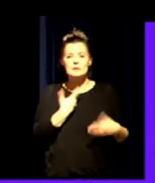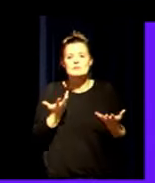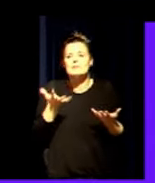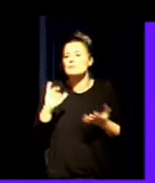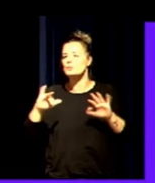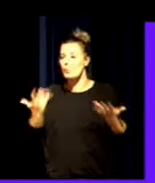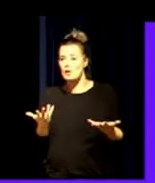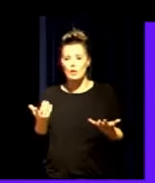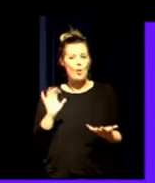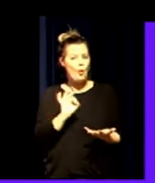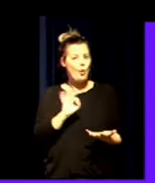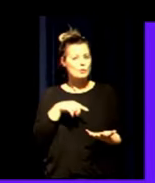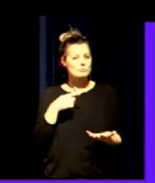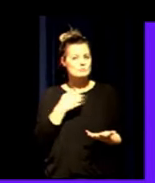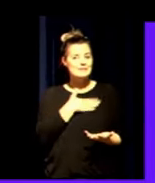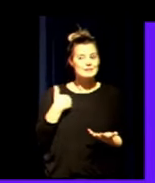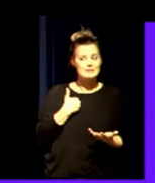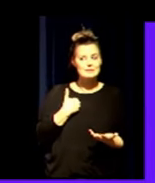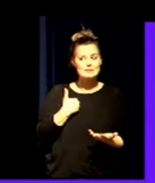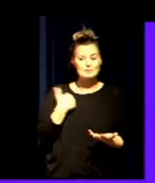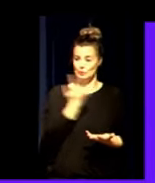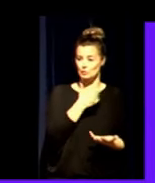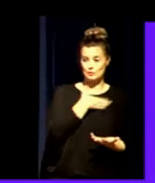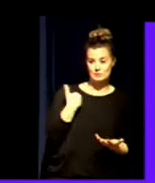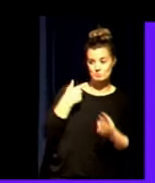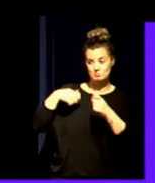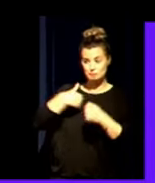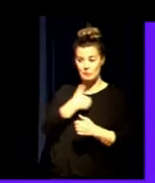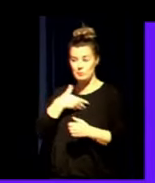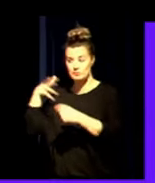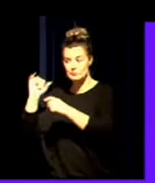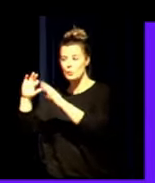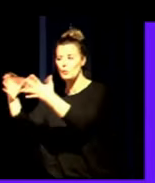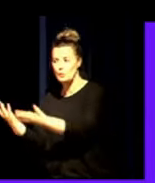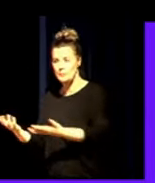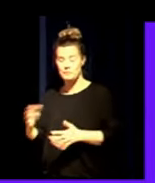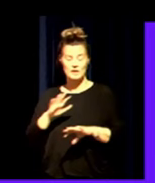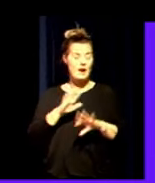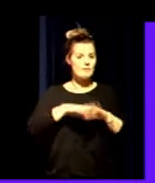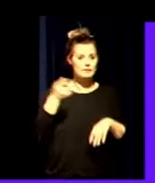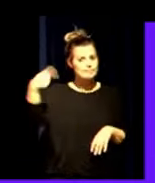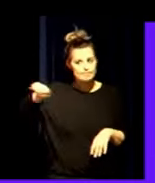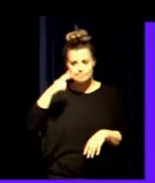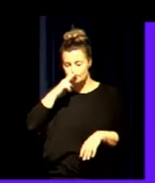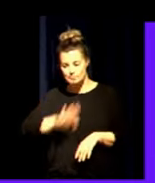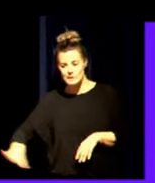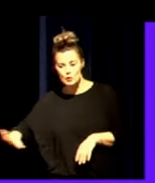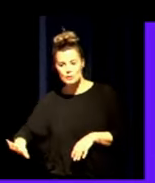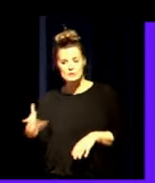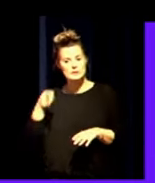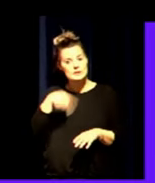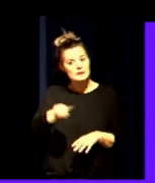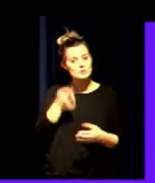tenga? Porque, daros cuenta, son menores y por lo tanto se van a organizar y van a participar en sistemas de